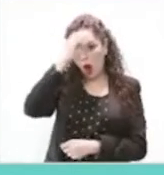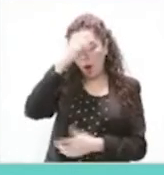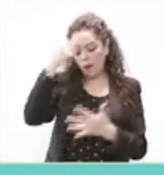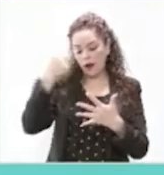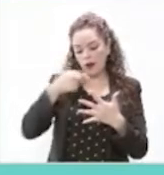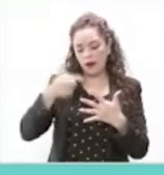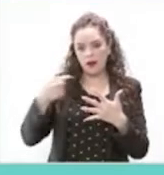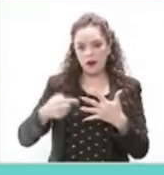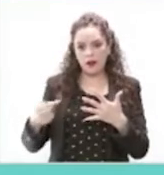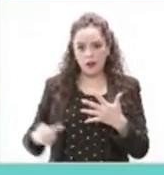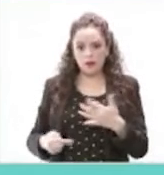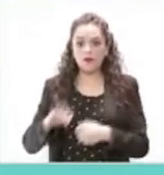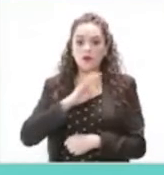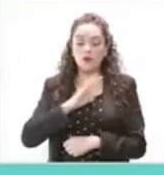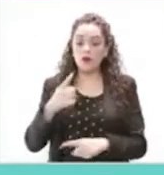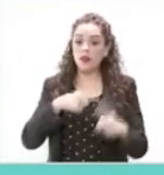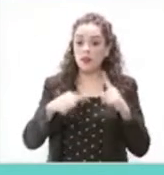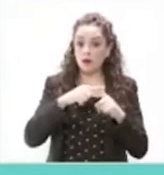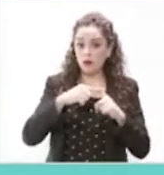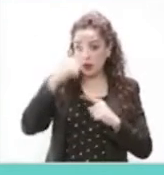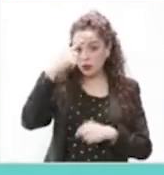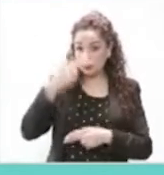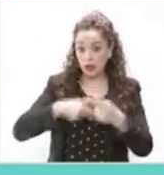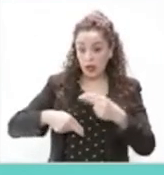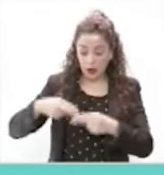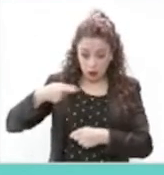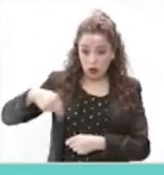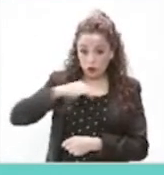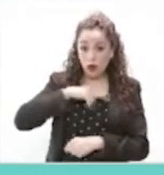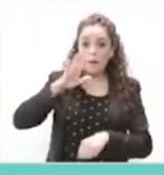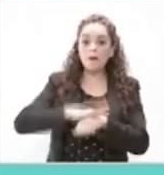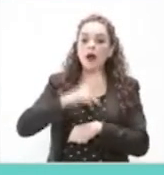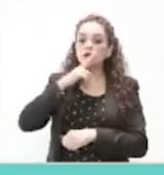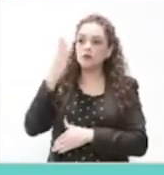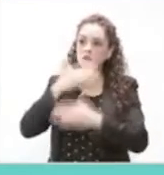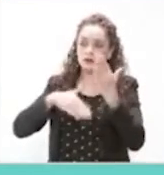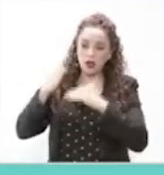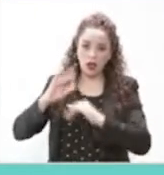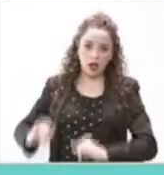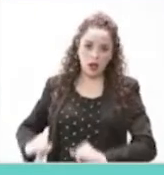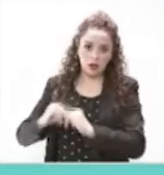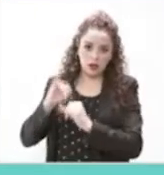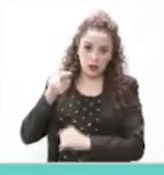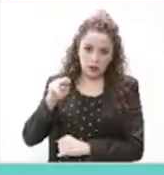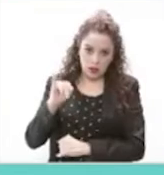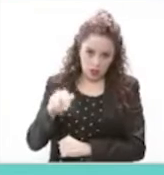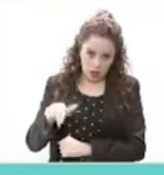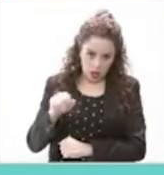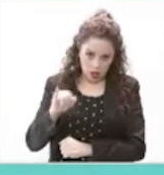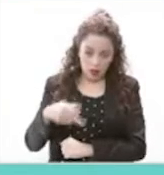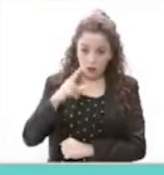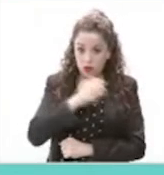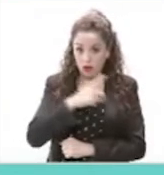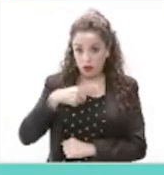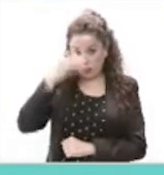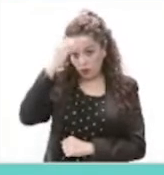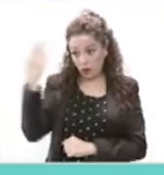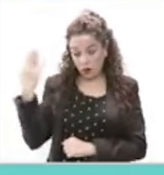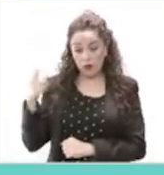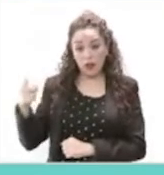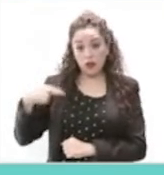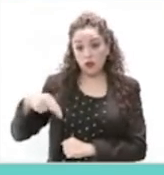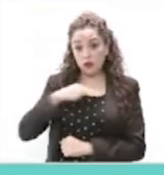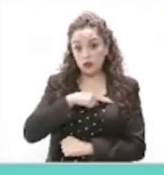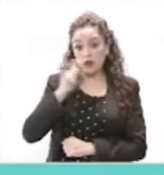permitan sumar para mejorar como institución. Sin embargo, no debemos de olvidar tampoco que el INAI es un organismo